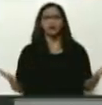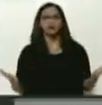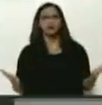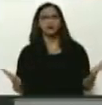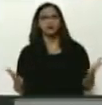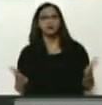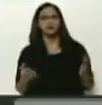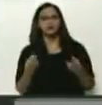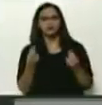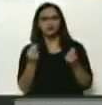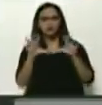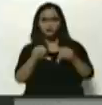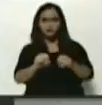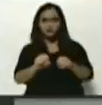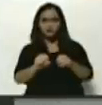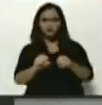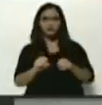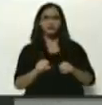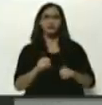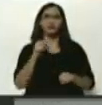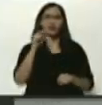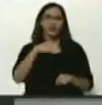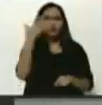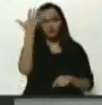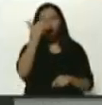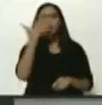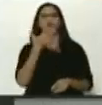al capitalismo, ahí es donde la duda ofende.